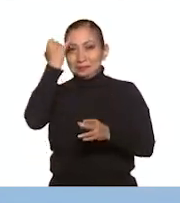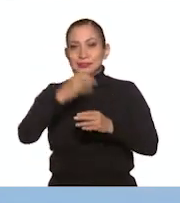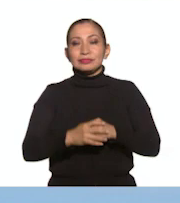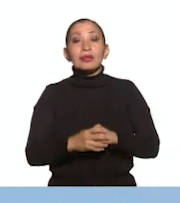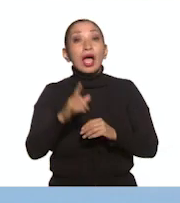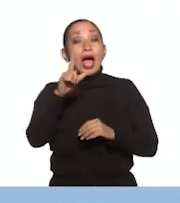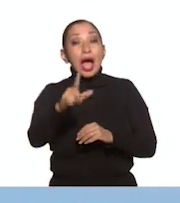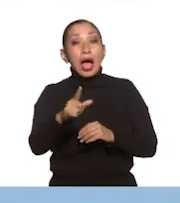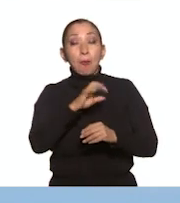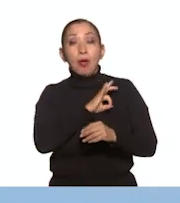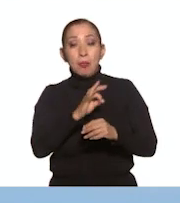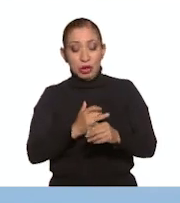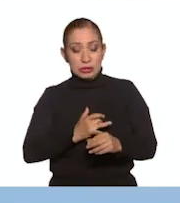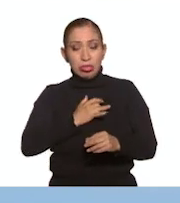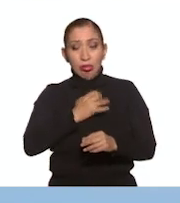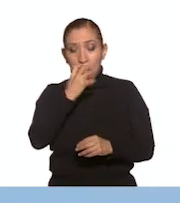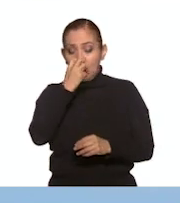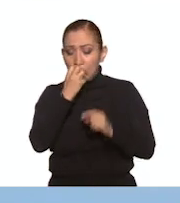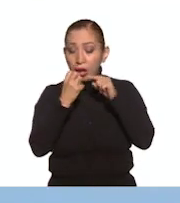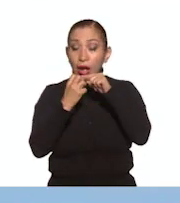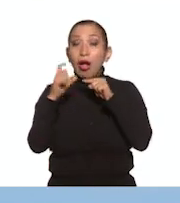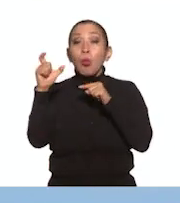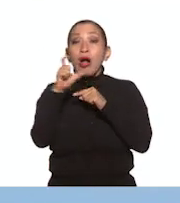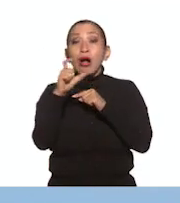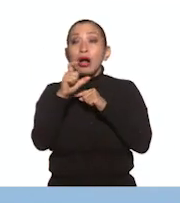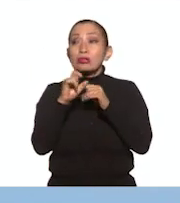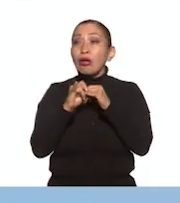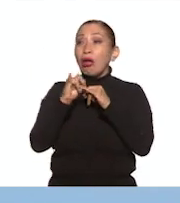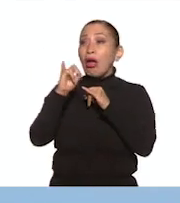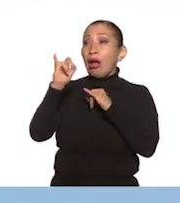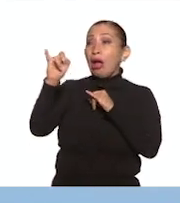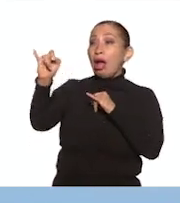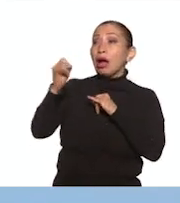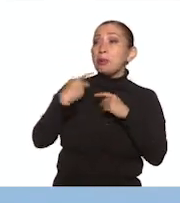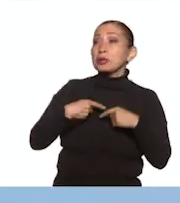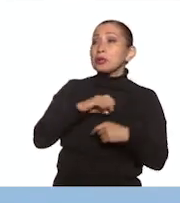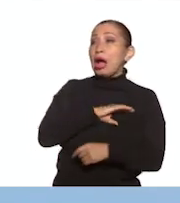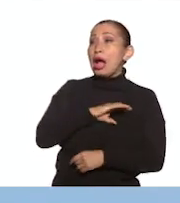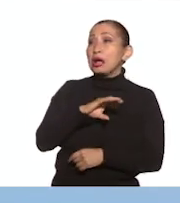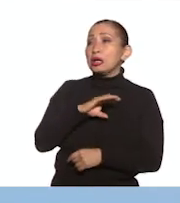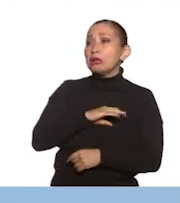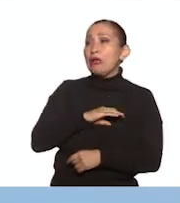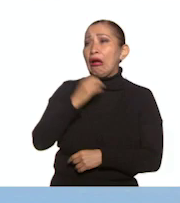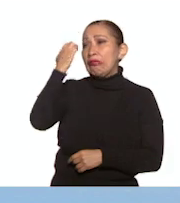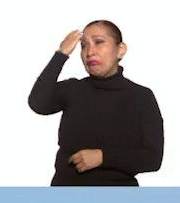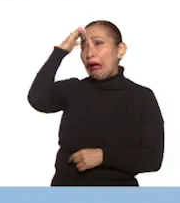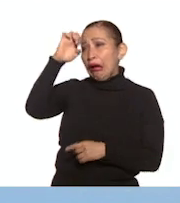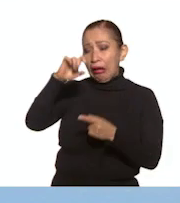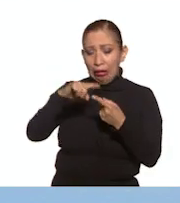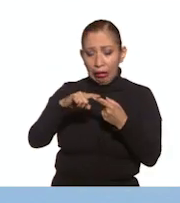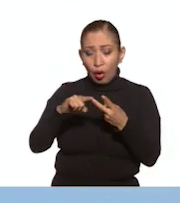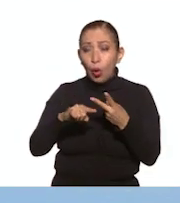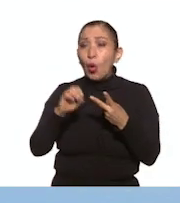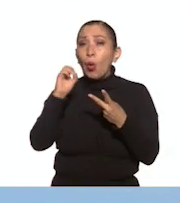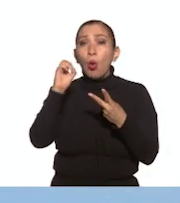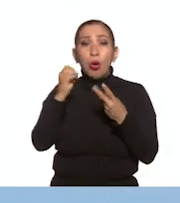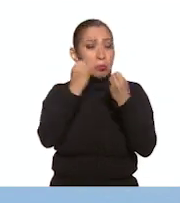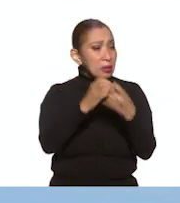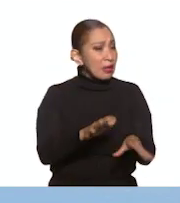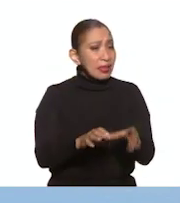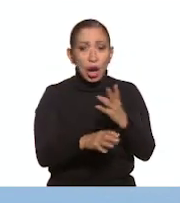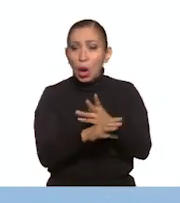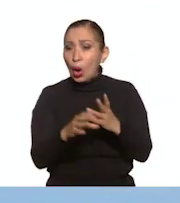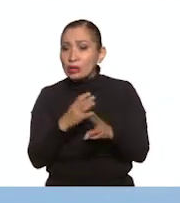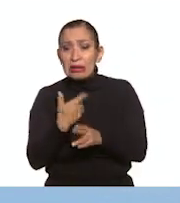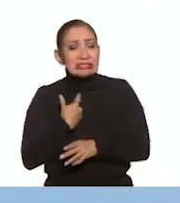¡Ya lo tengo! La podemos sentir cuando estamos lejos de nuestros seres queridos, cuando se nos pierde algo que